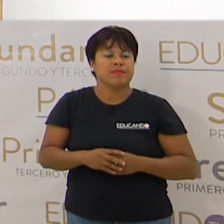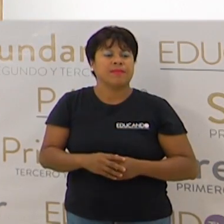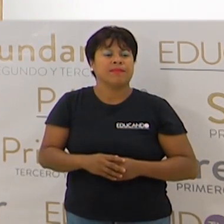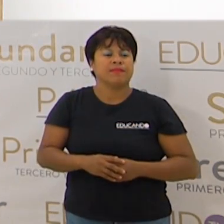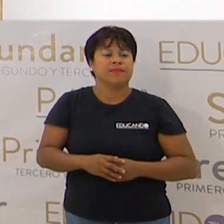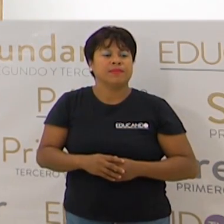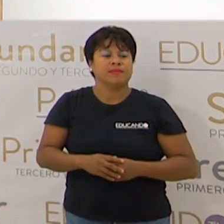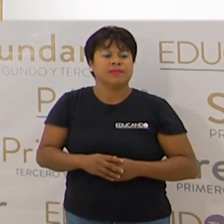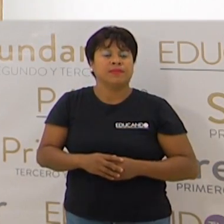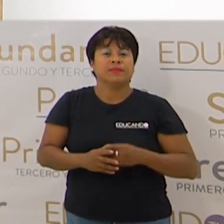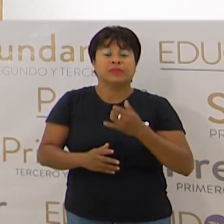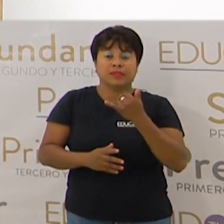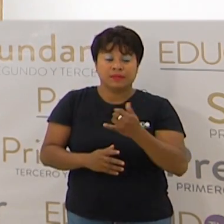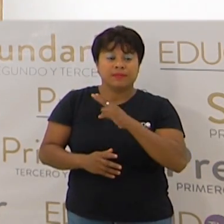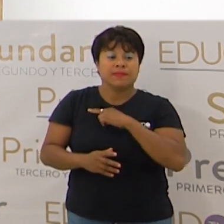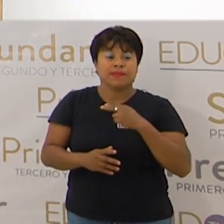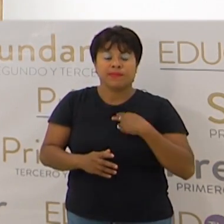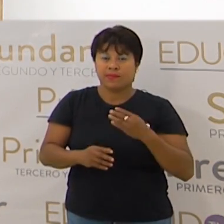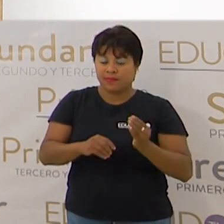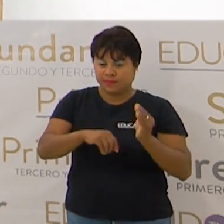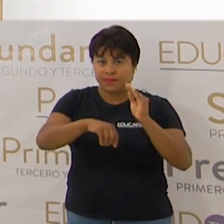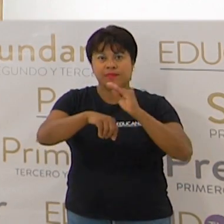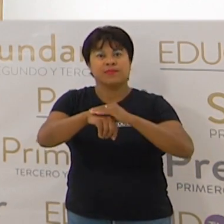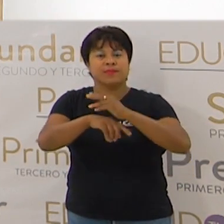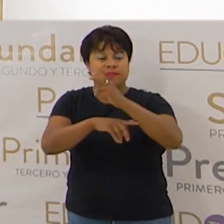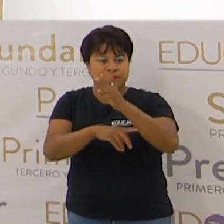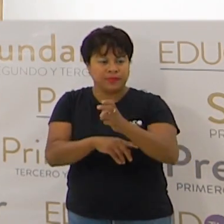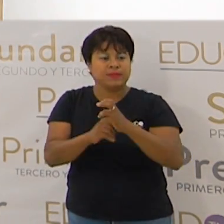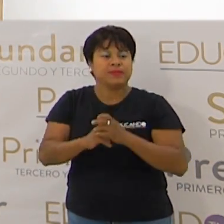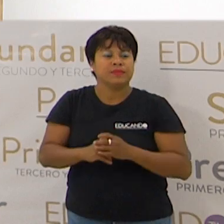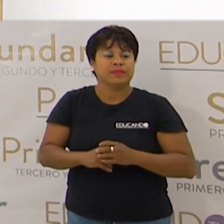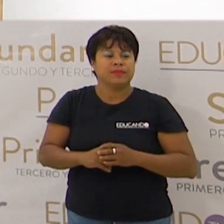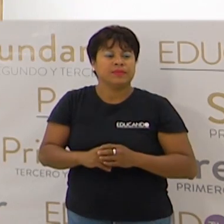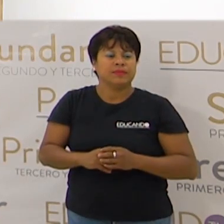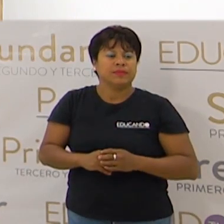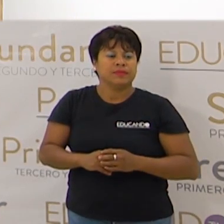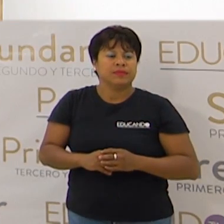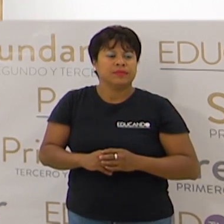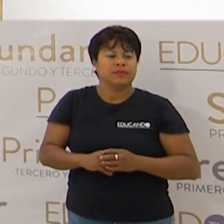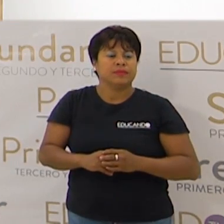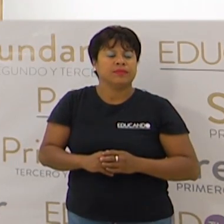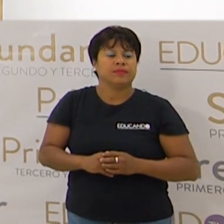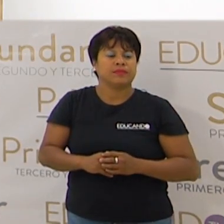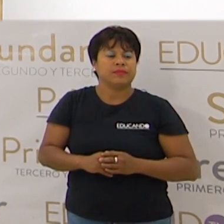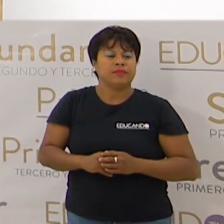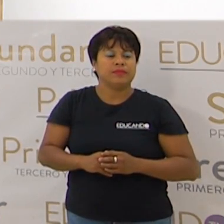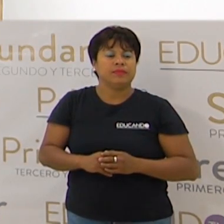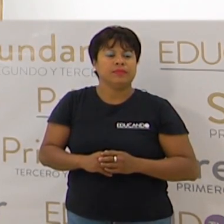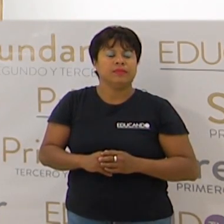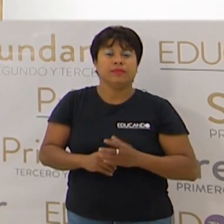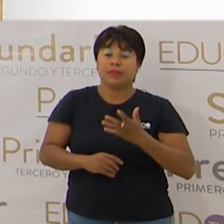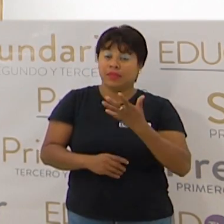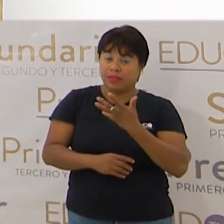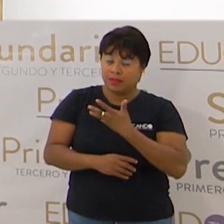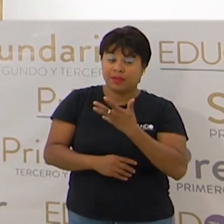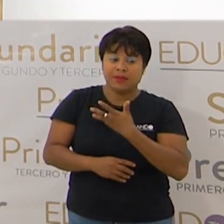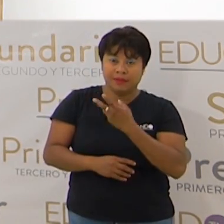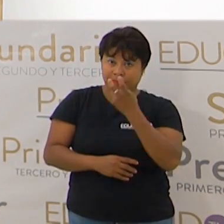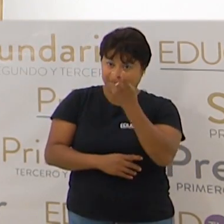pequeña. Y lo vamos a poner aquí, que no se quiere atorar. Y